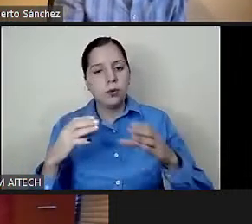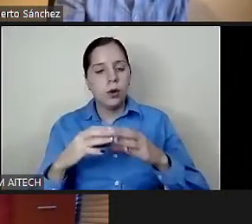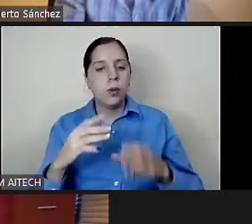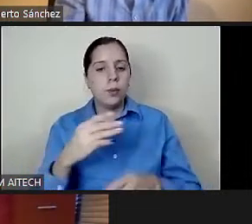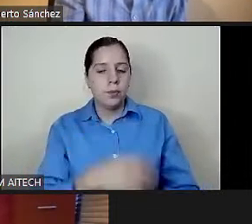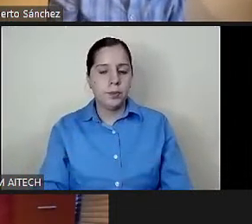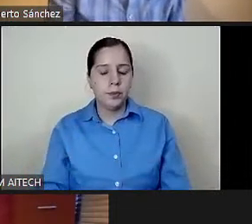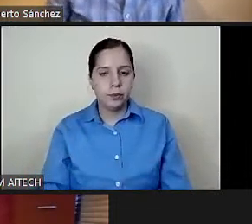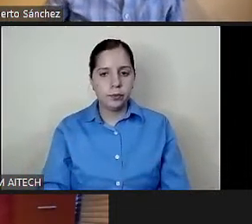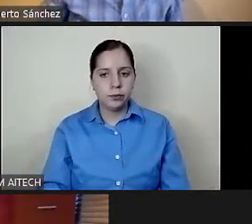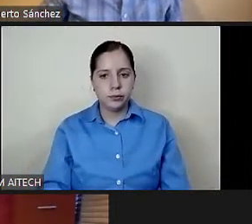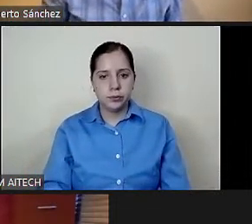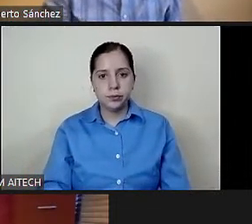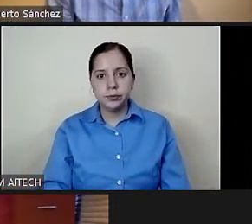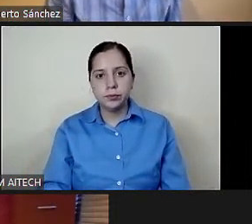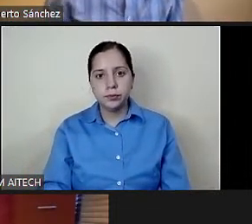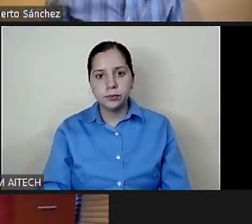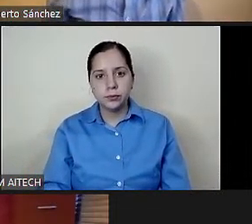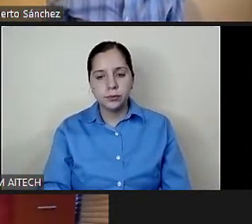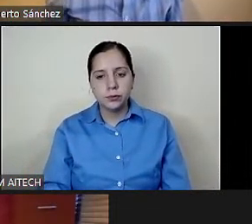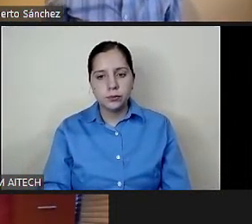presentes.